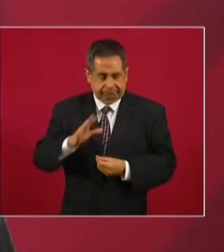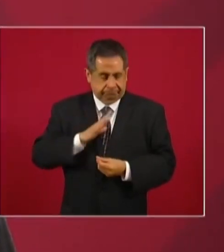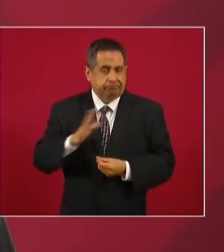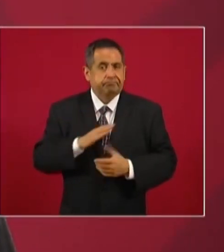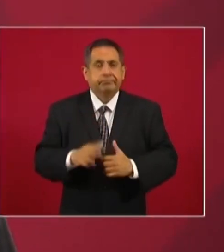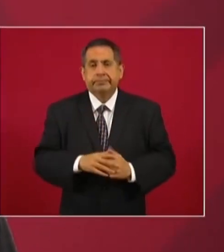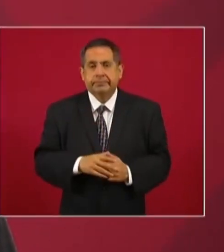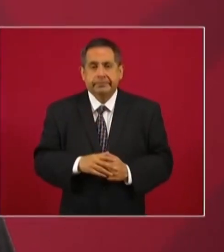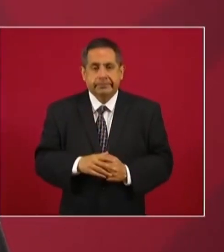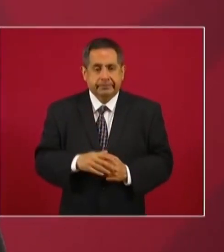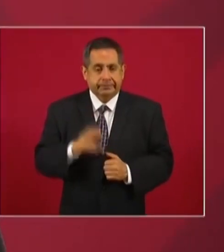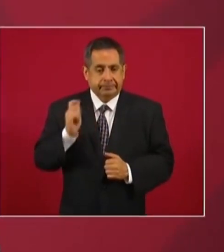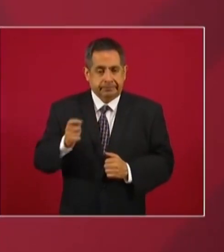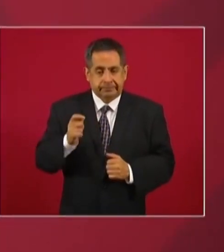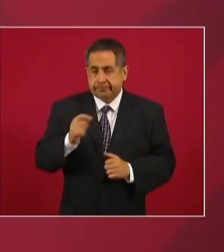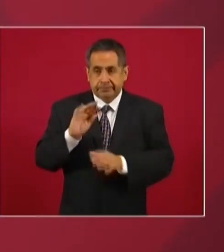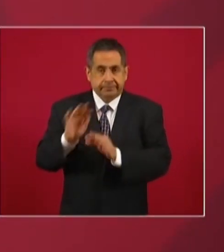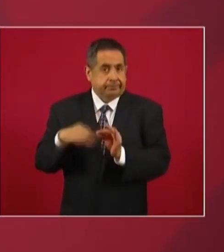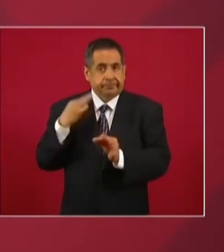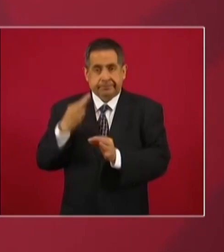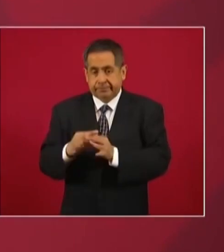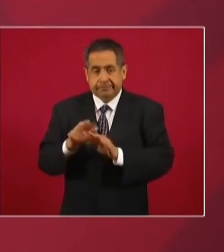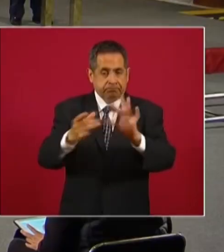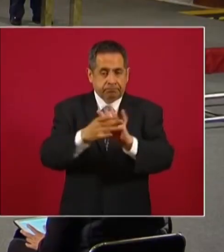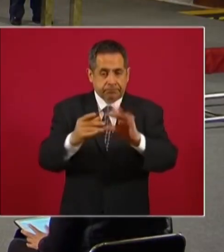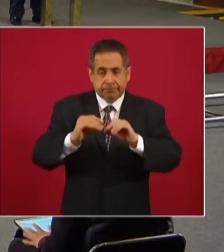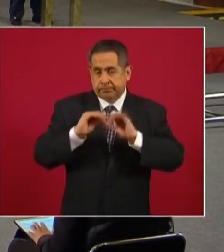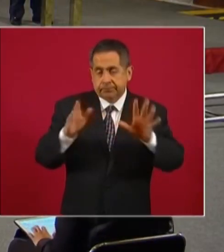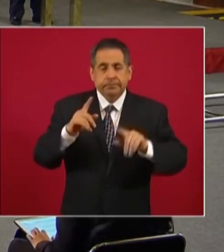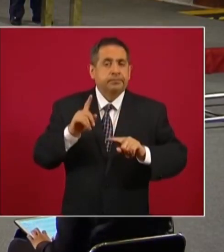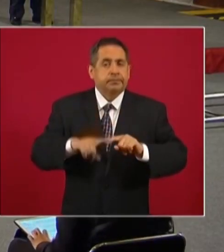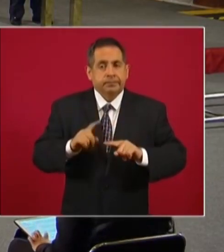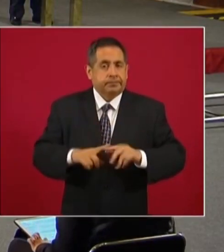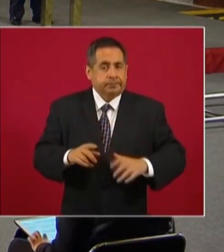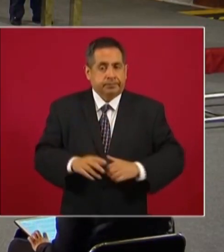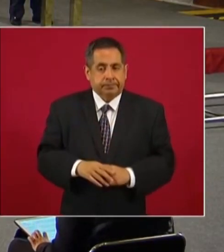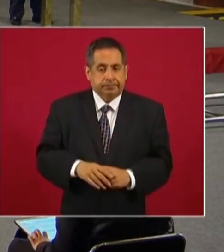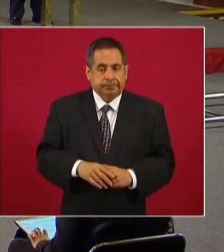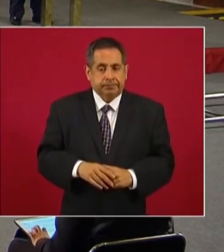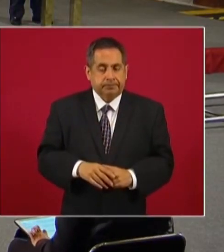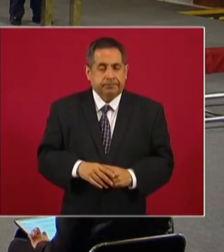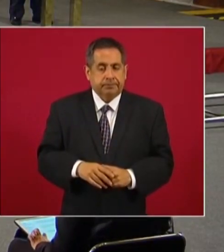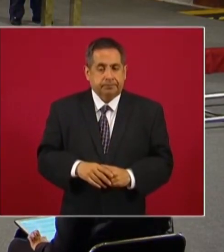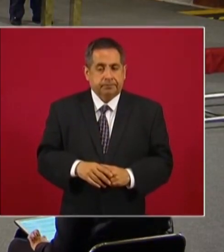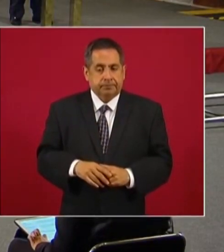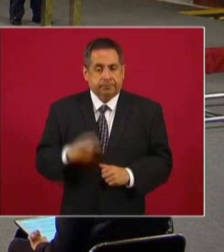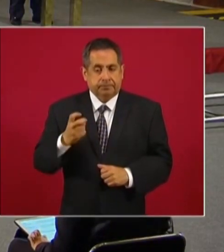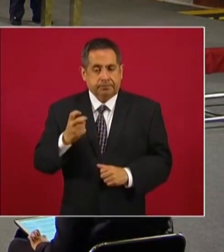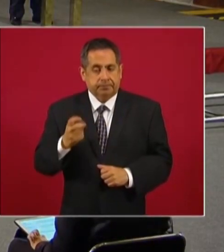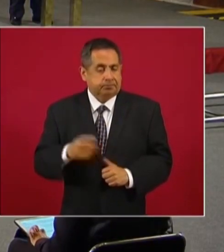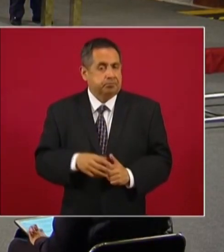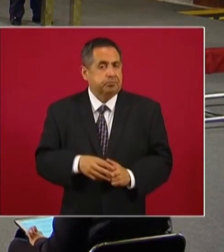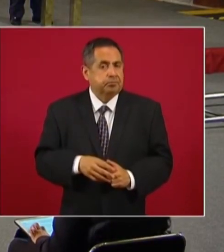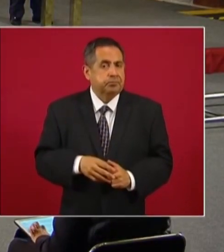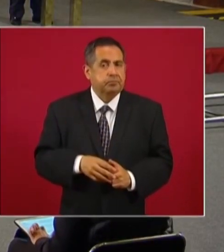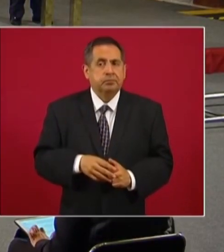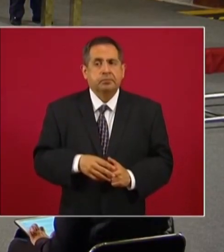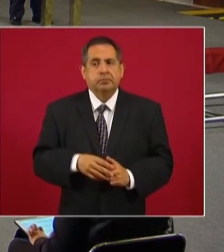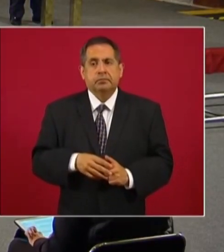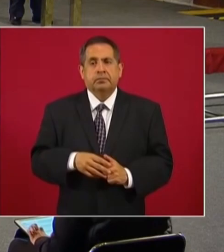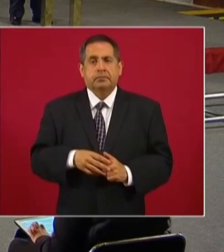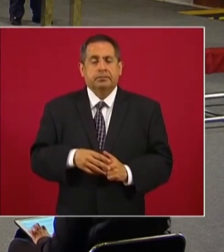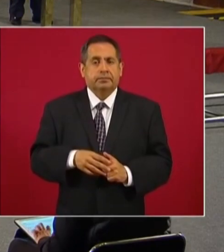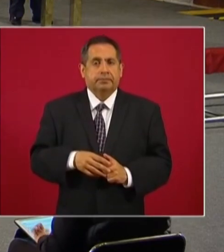Fox, Felipe Calderón y Enrique Peña Nieto, que gobernaron sucesivamente a México de 1988 a 2018.